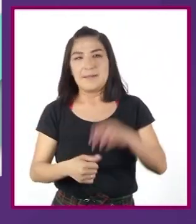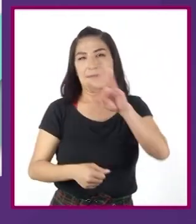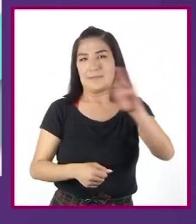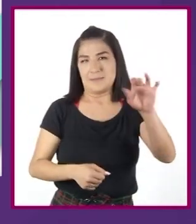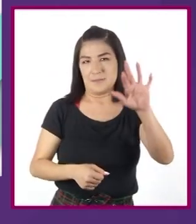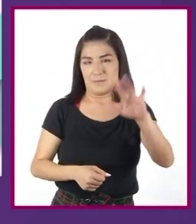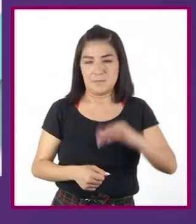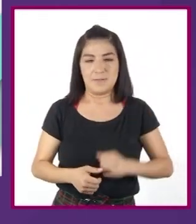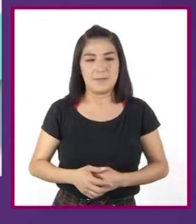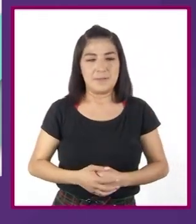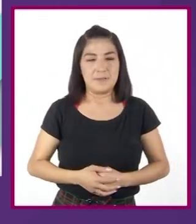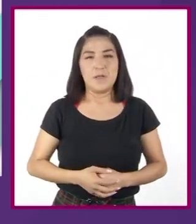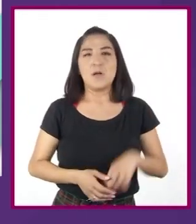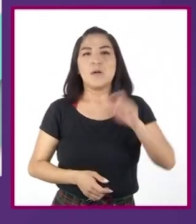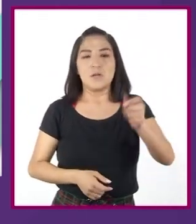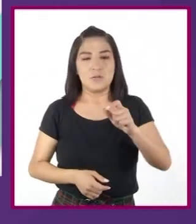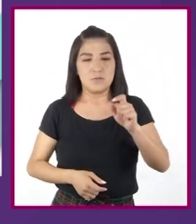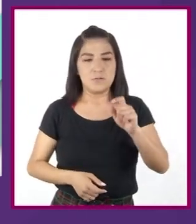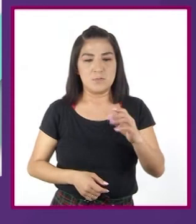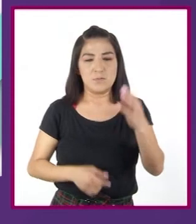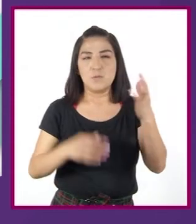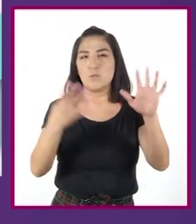350. Noveno punto es